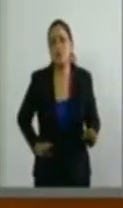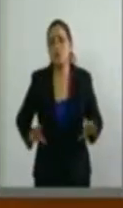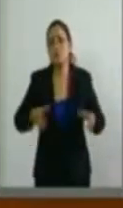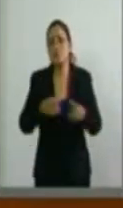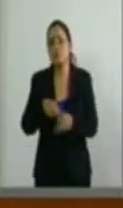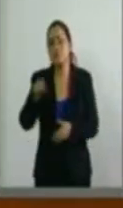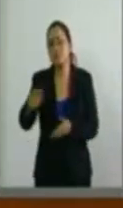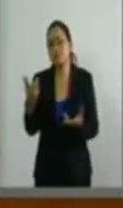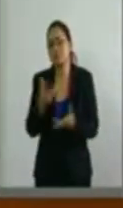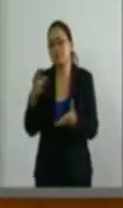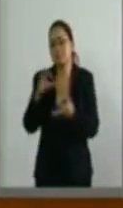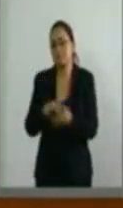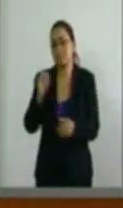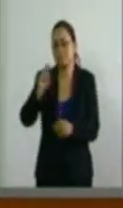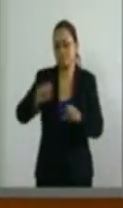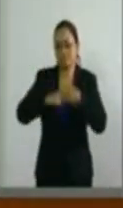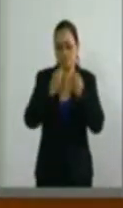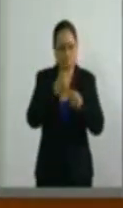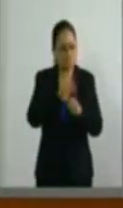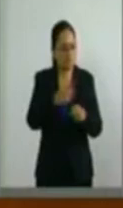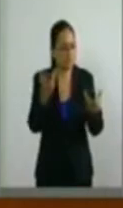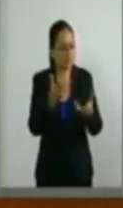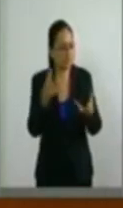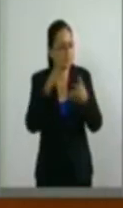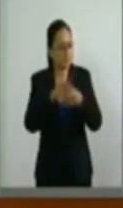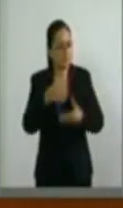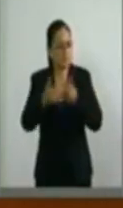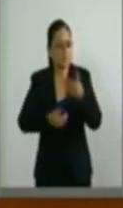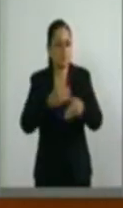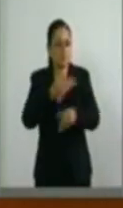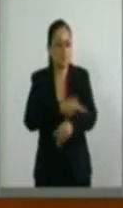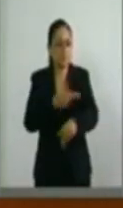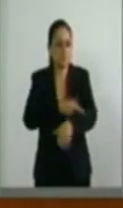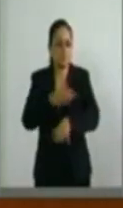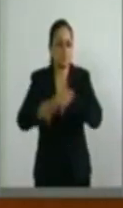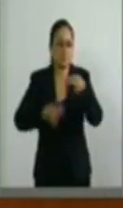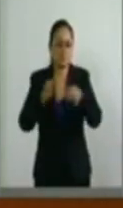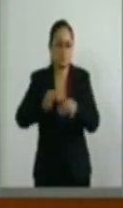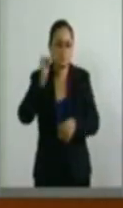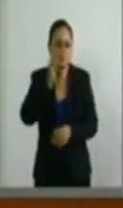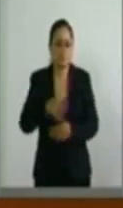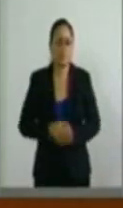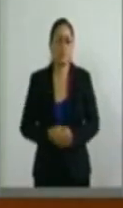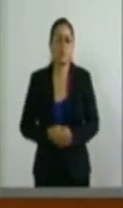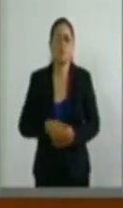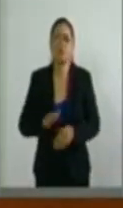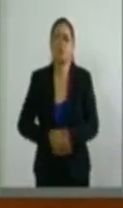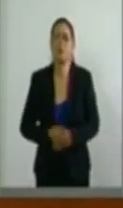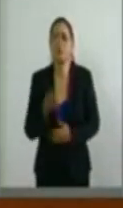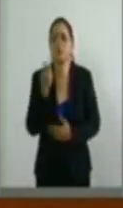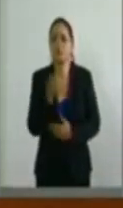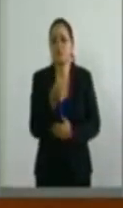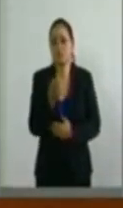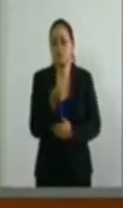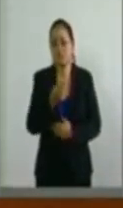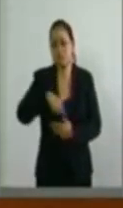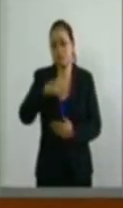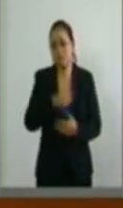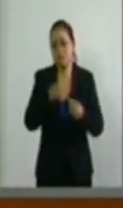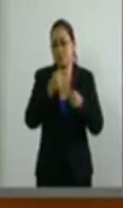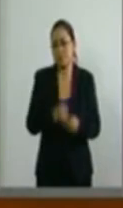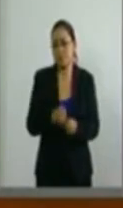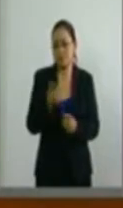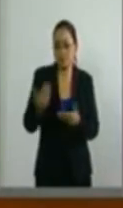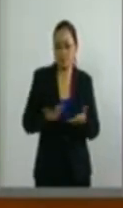incluso también la sociedad organizada, están realizando de manera permanente. En este sentido, seguramente esta